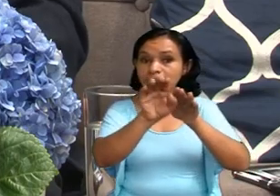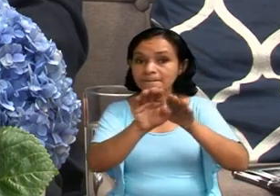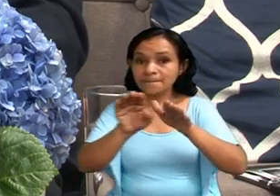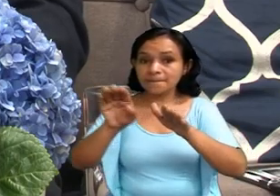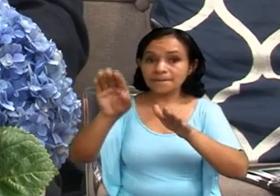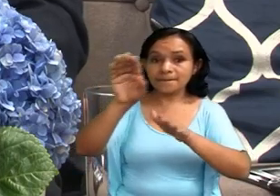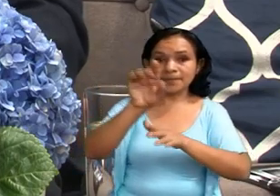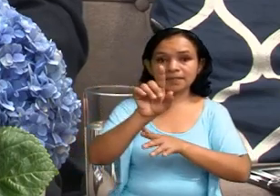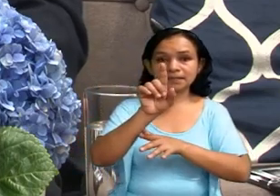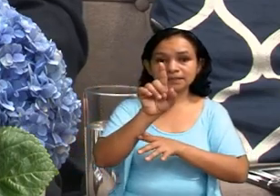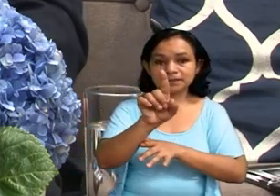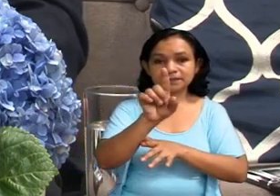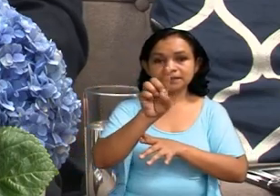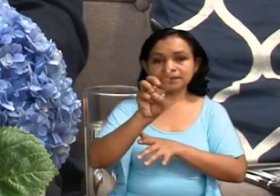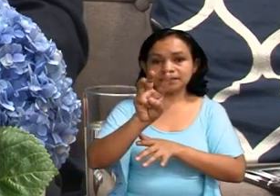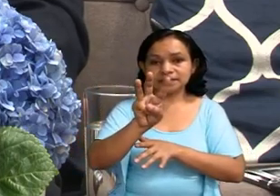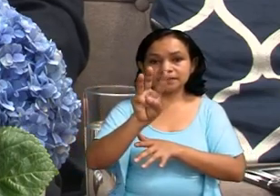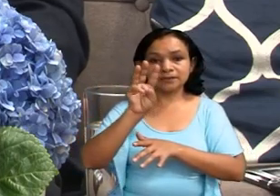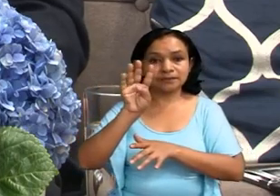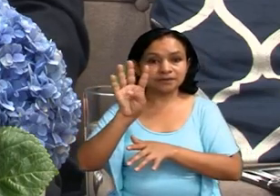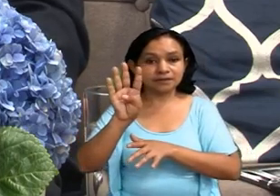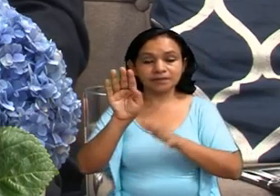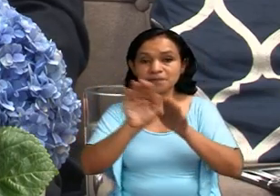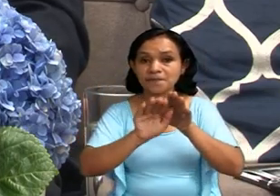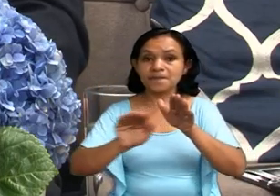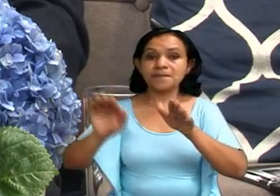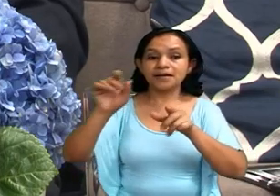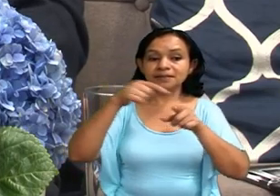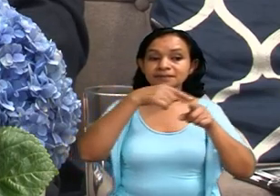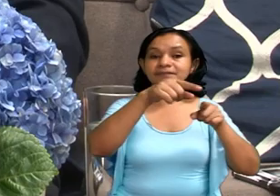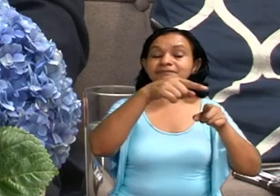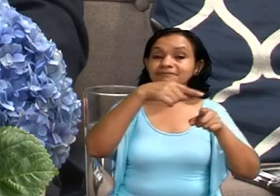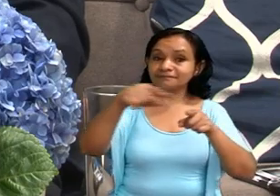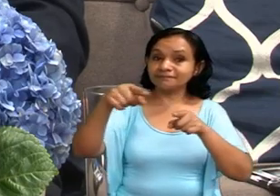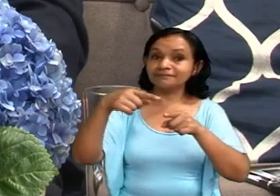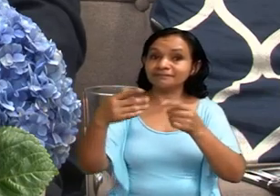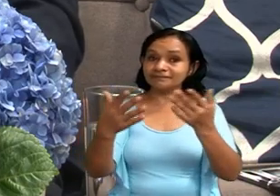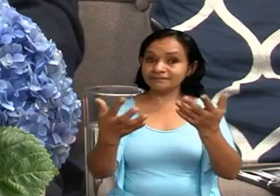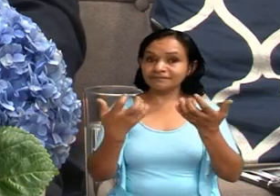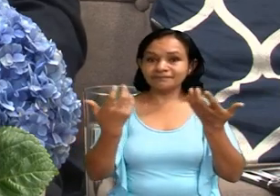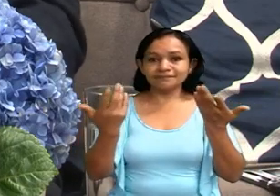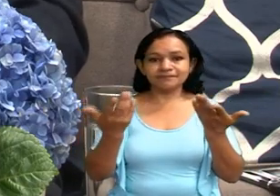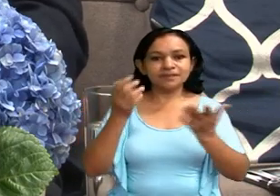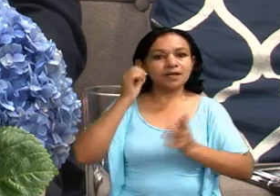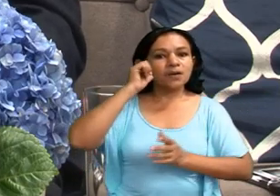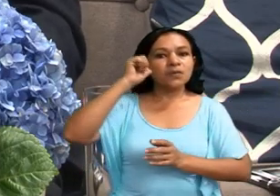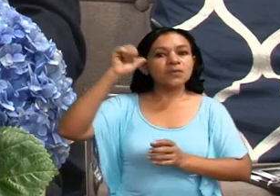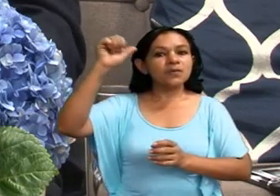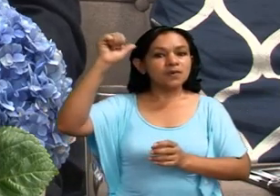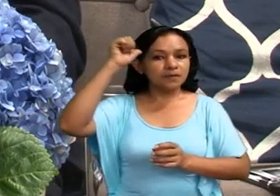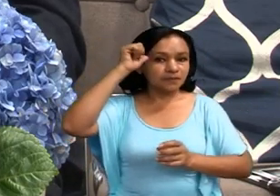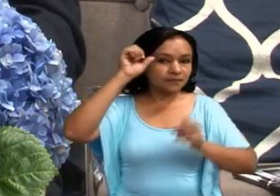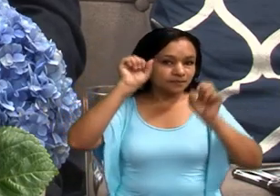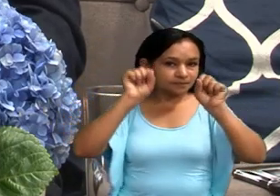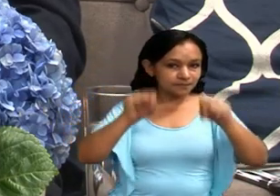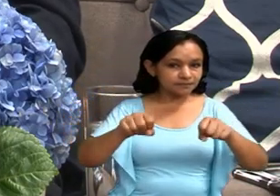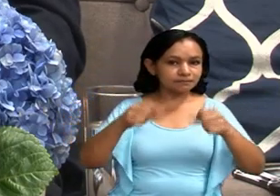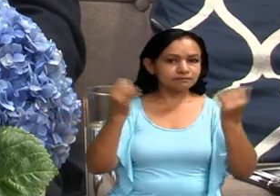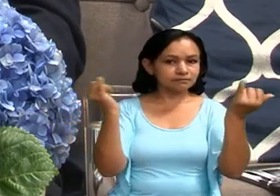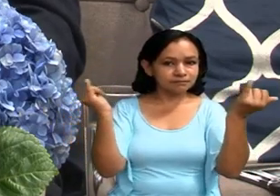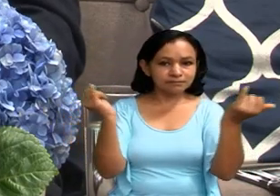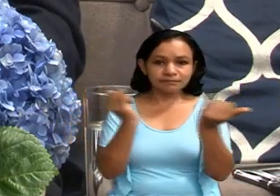de 134 coros municipales, ¿verdad? O sea, ya coros de adultos, para promover